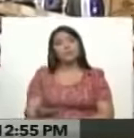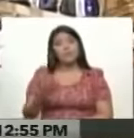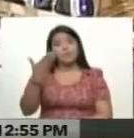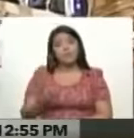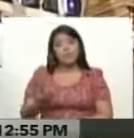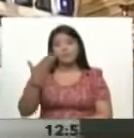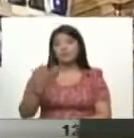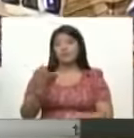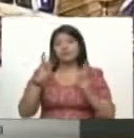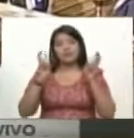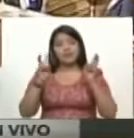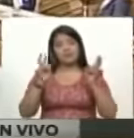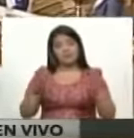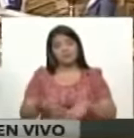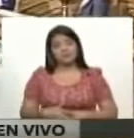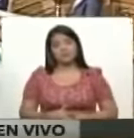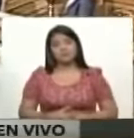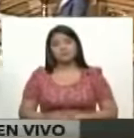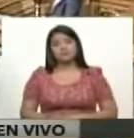su temática.